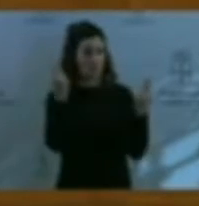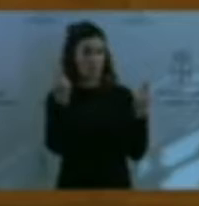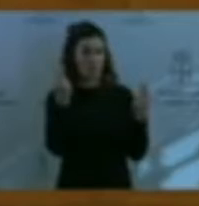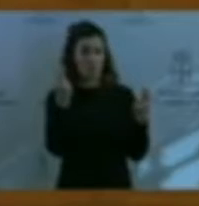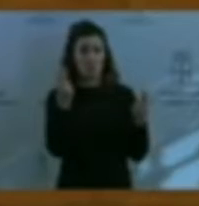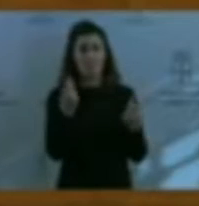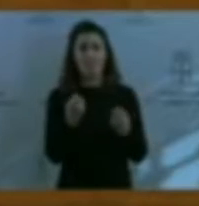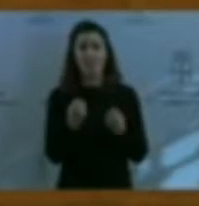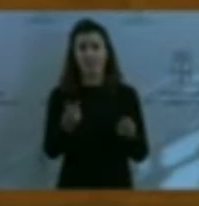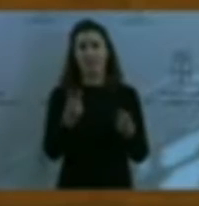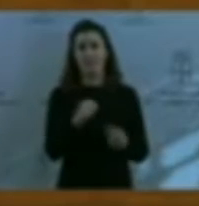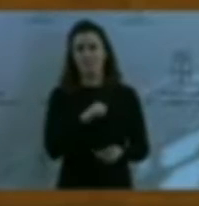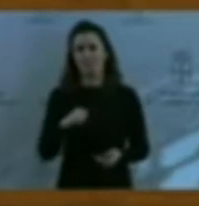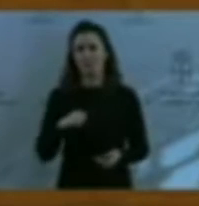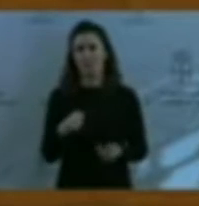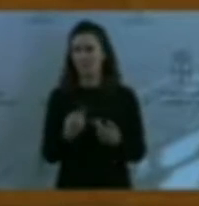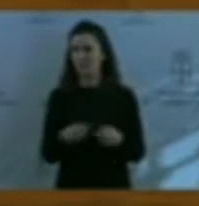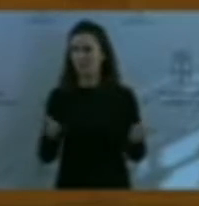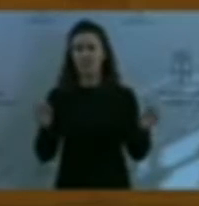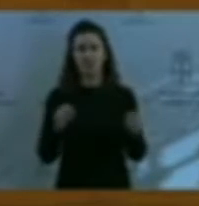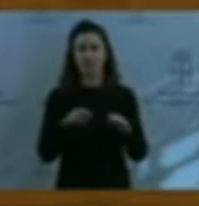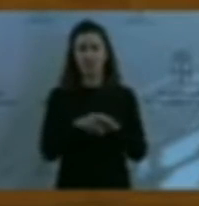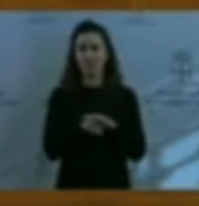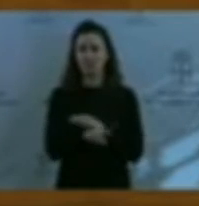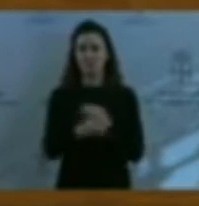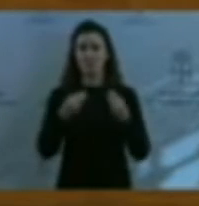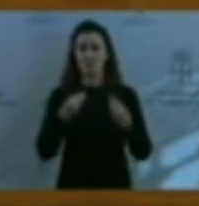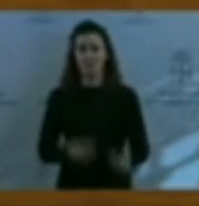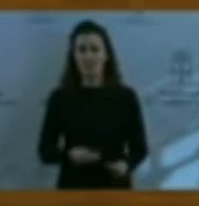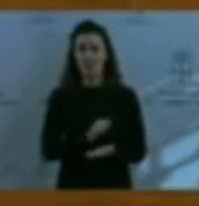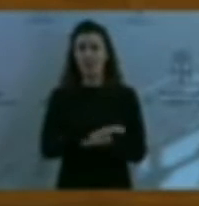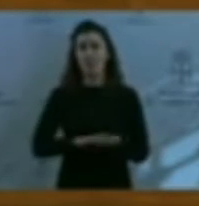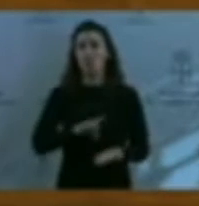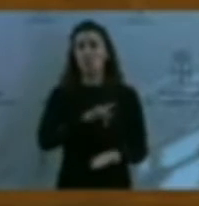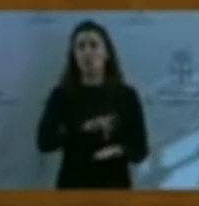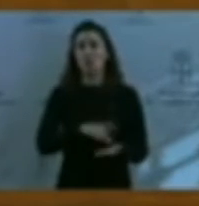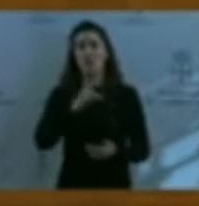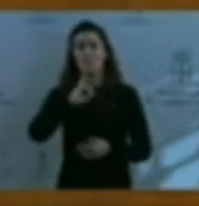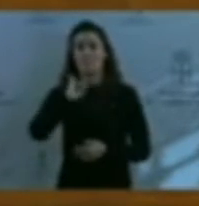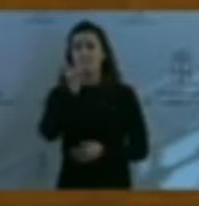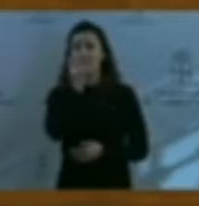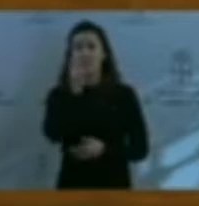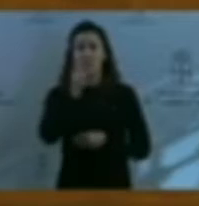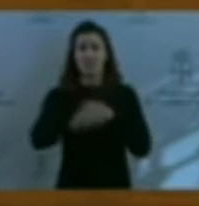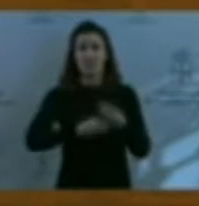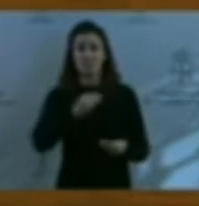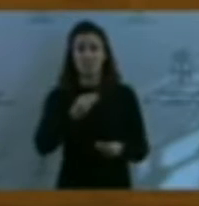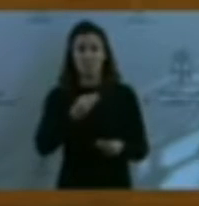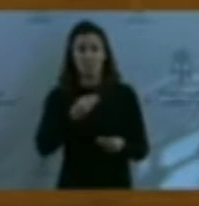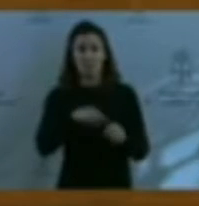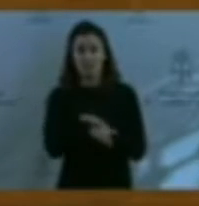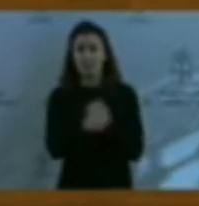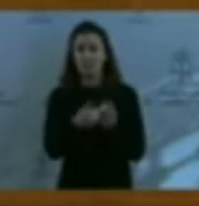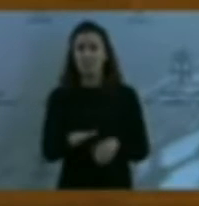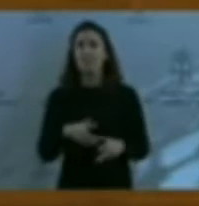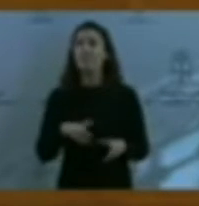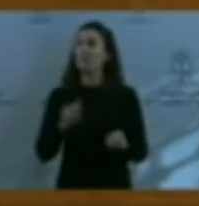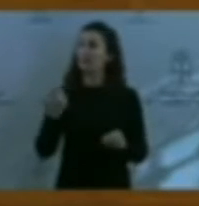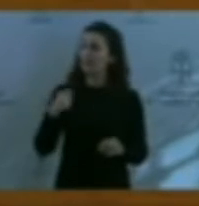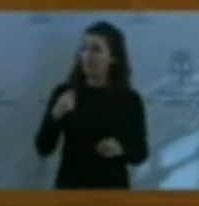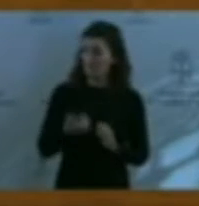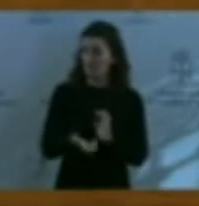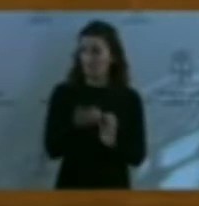la garantía existe para cuando se falla y no ocurre esa gestión. Termino ya, señor presidente, antes de que me llame la atención. El